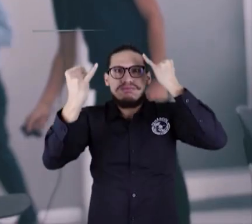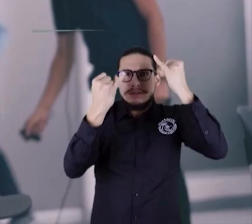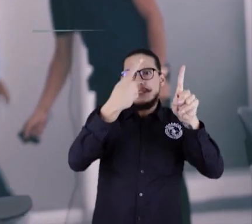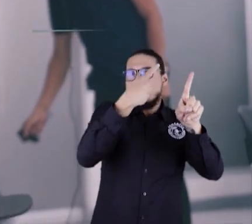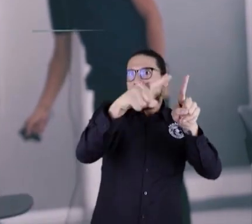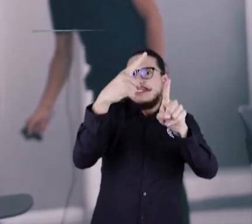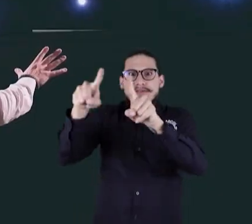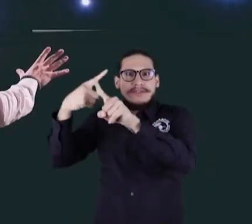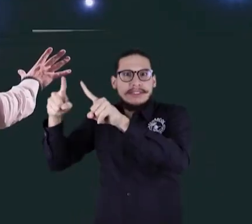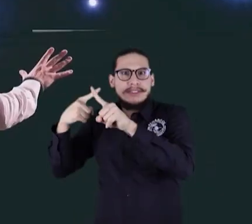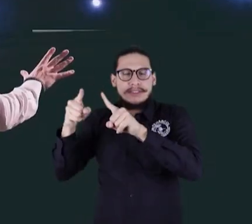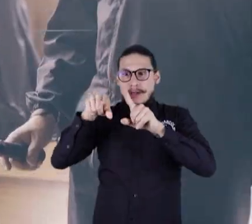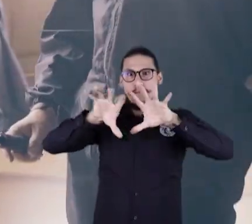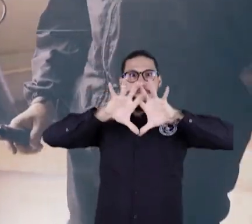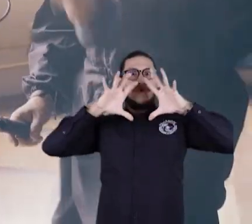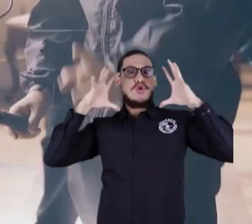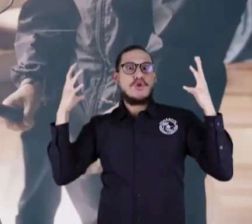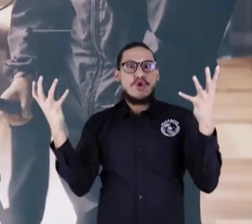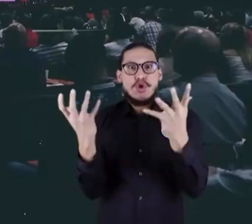tecnología,